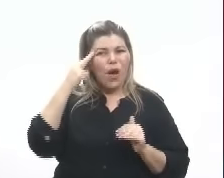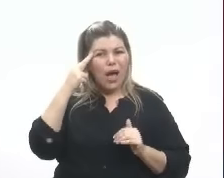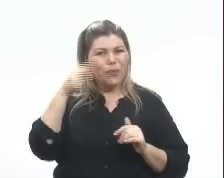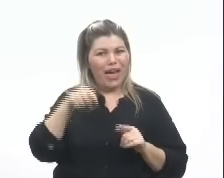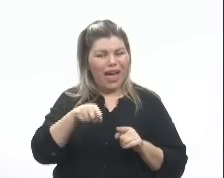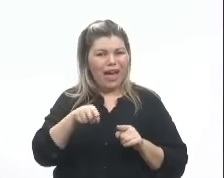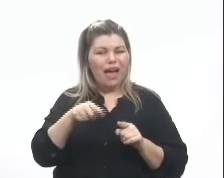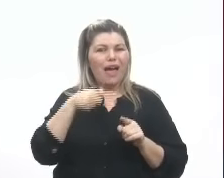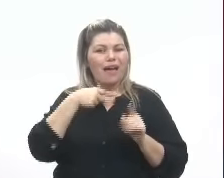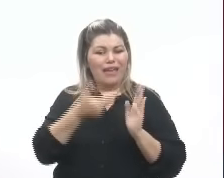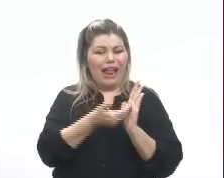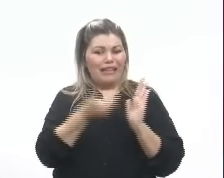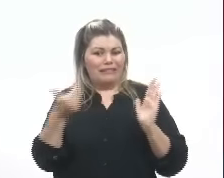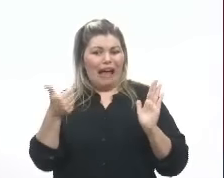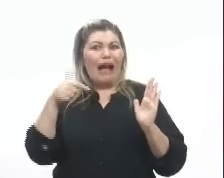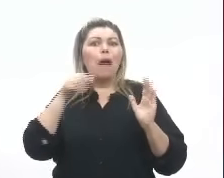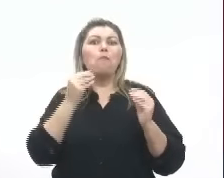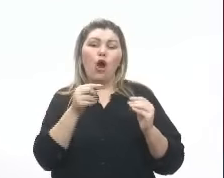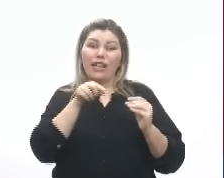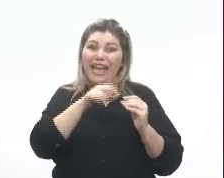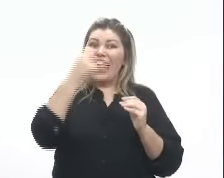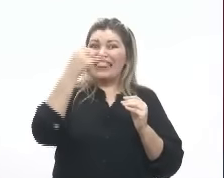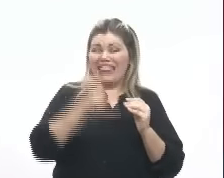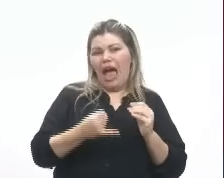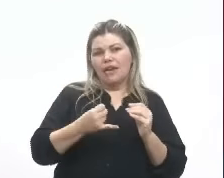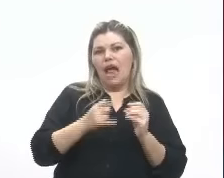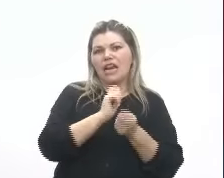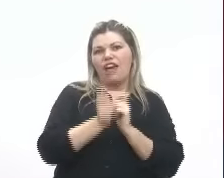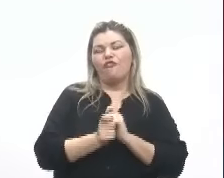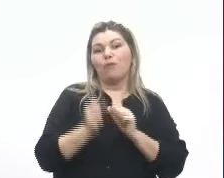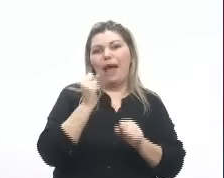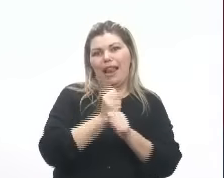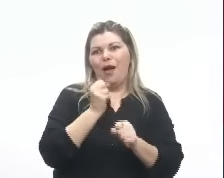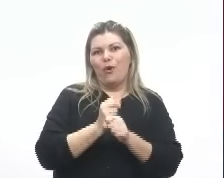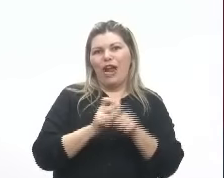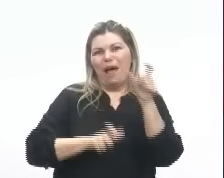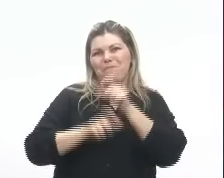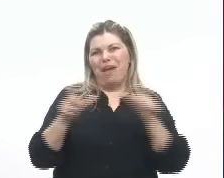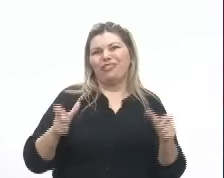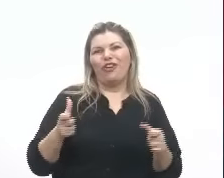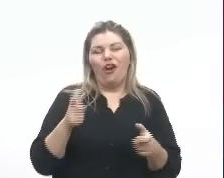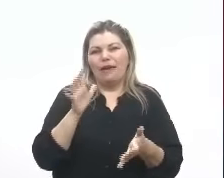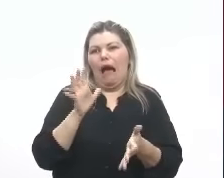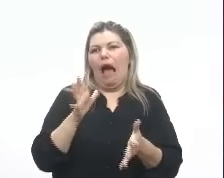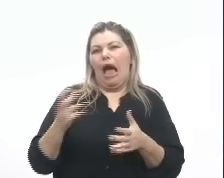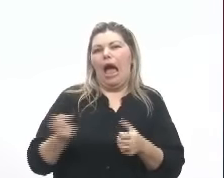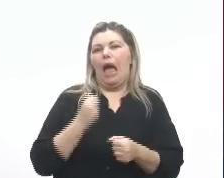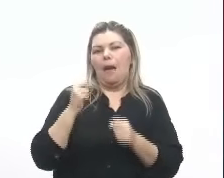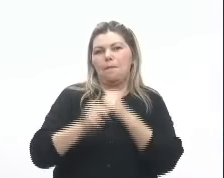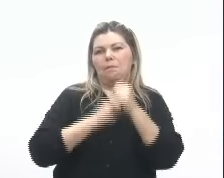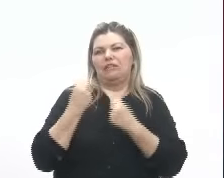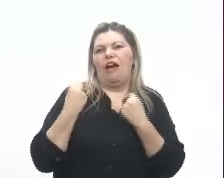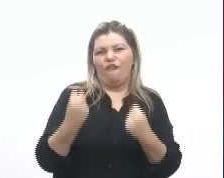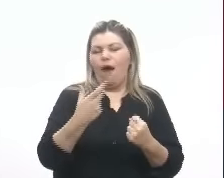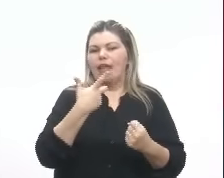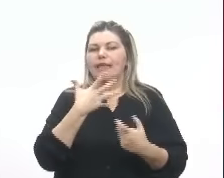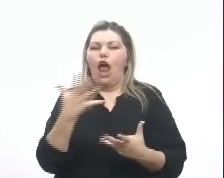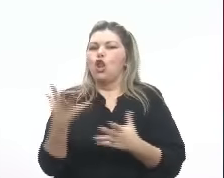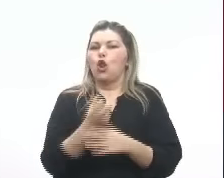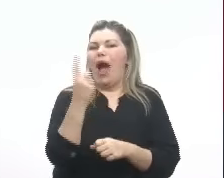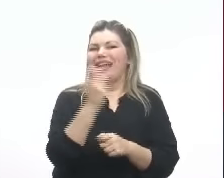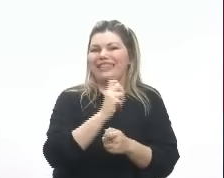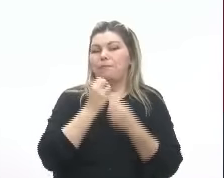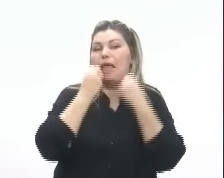porque tenía la reforma laboral. El gorilaje pleno no aceptaba la reforma a favor del trabajo. Y este dice la misma cosa.